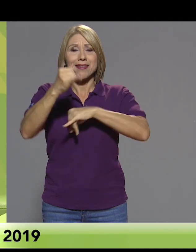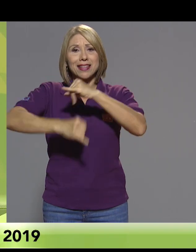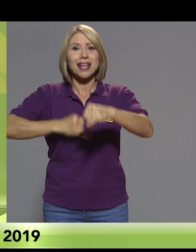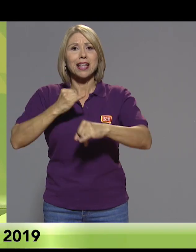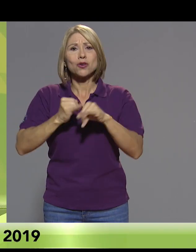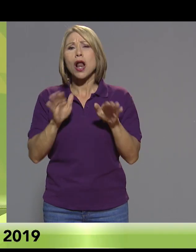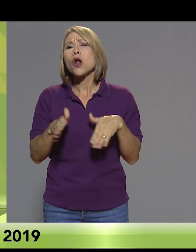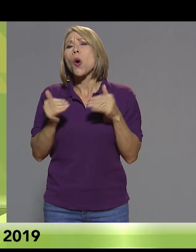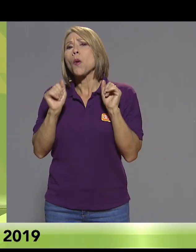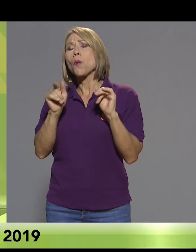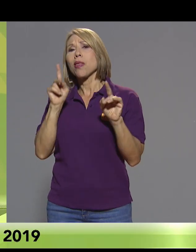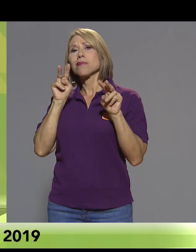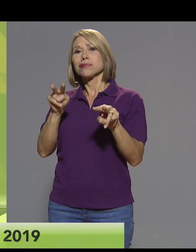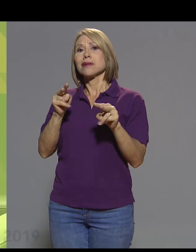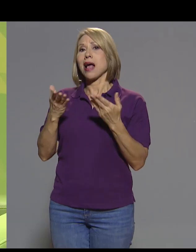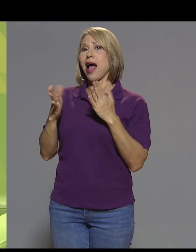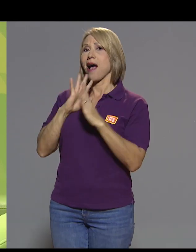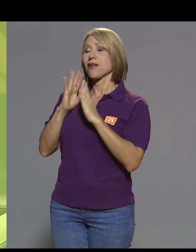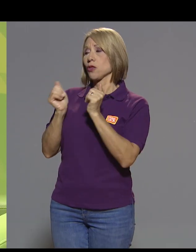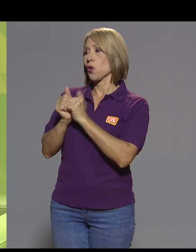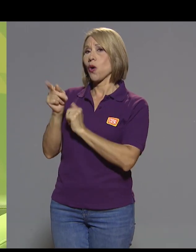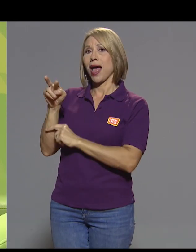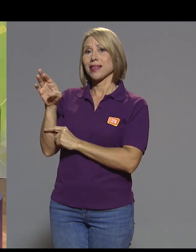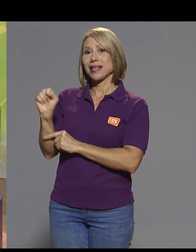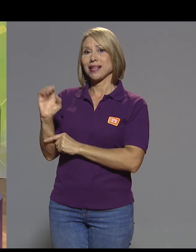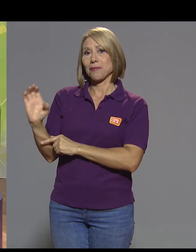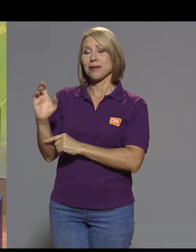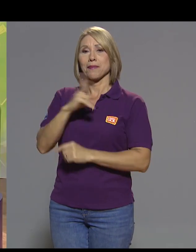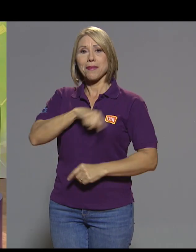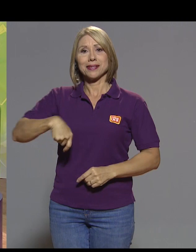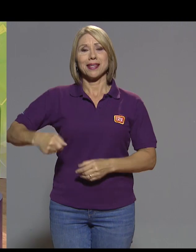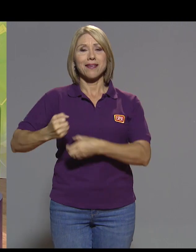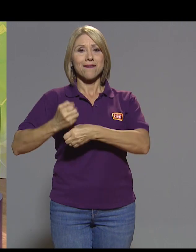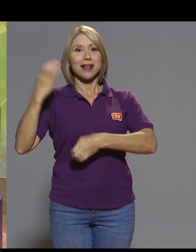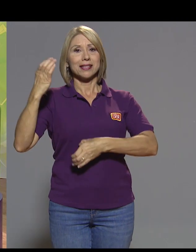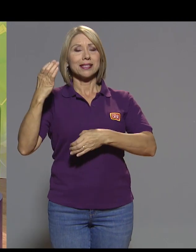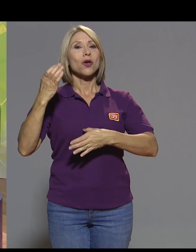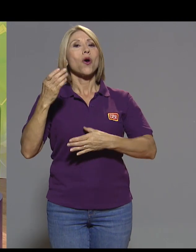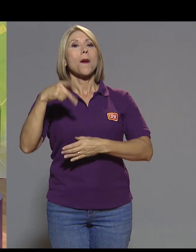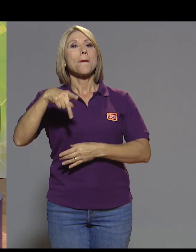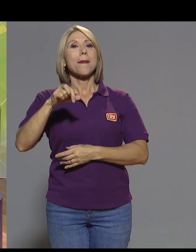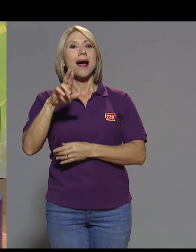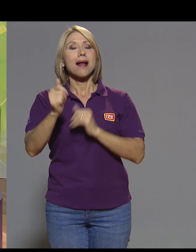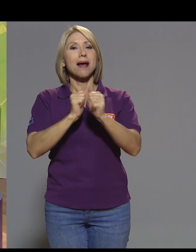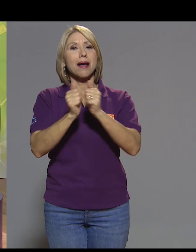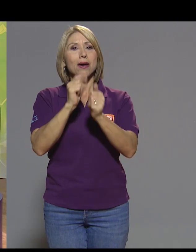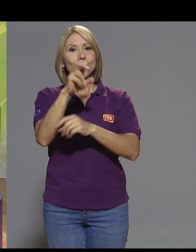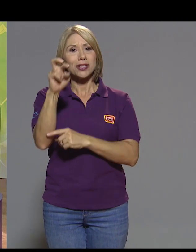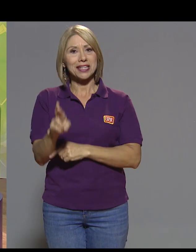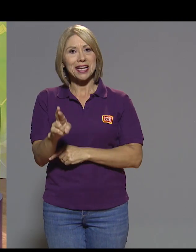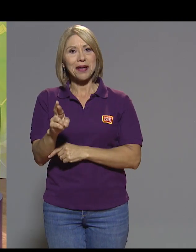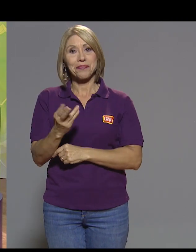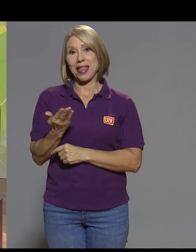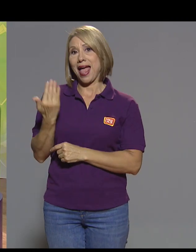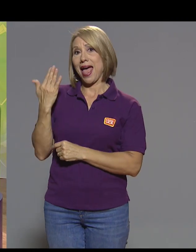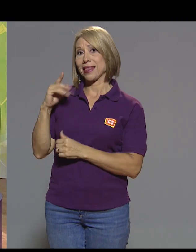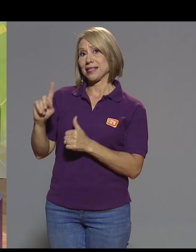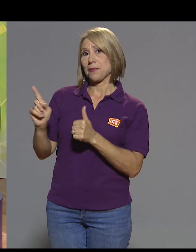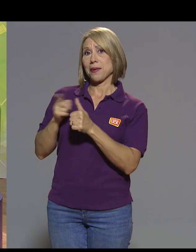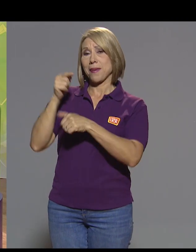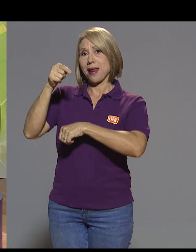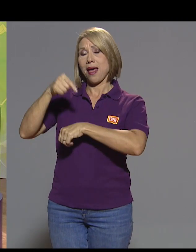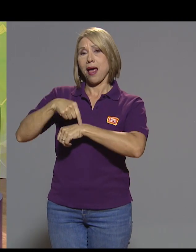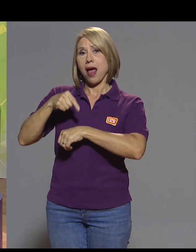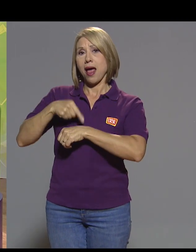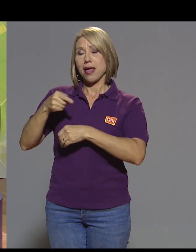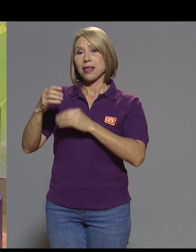nivel internacional y estamos conversando con andrés carvajal que es el presidente de la federación de para deportes de costa rica- conversábamos andrés en la